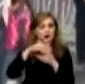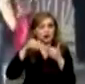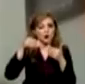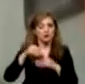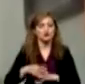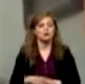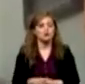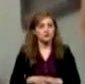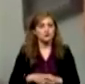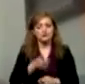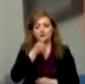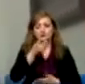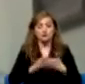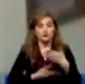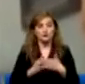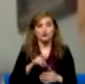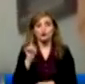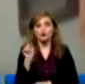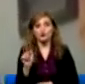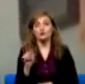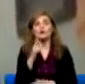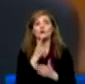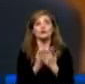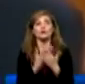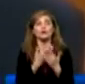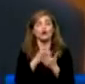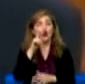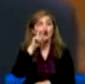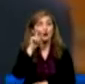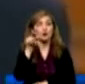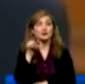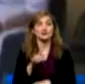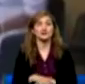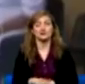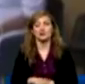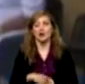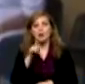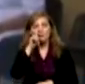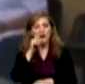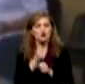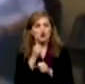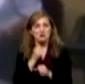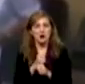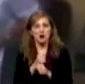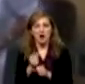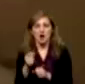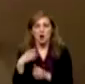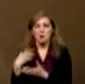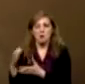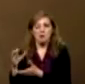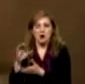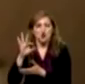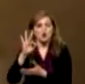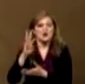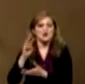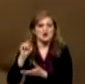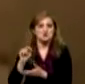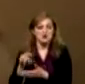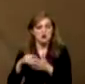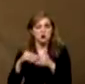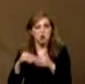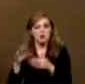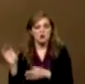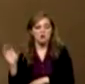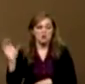$6. La periodista Yesimara Añez evidencia lo que Nicolás Maduro restó a la clase obrera de su país con los $96,000 que